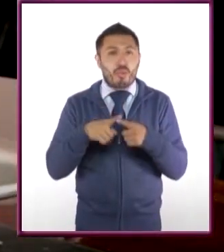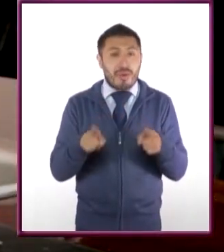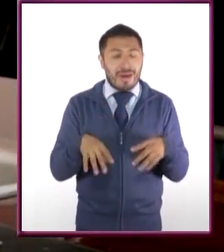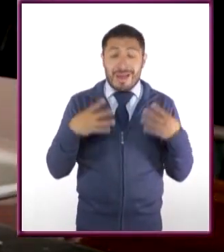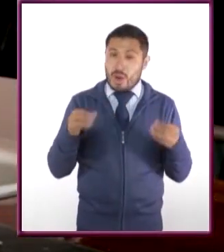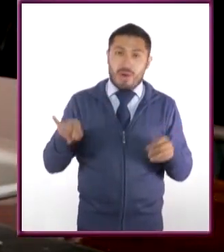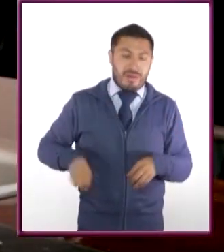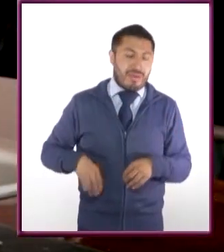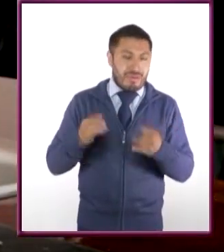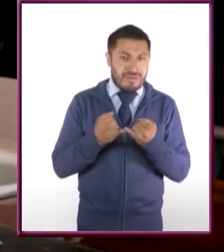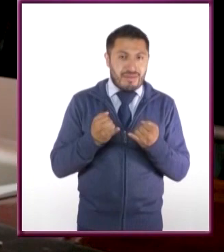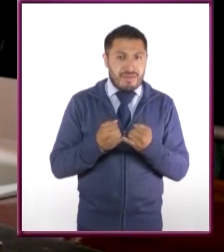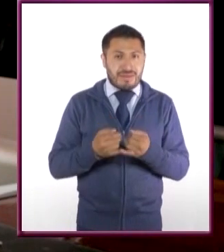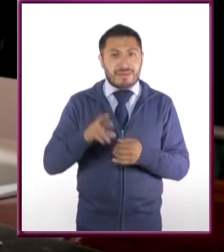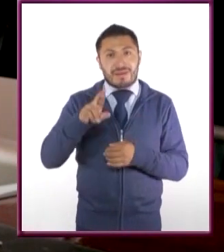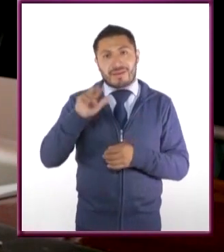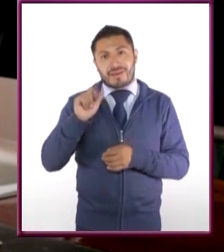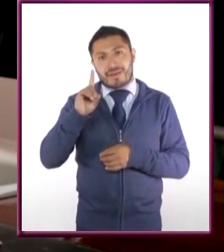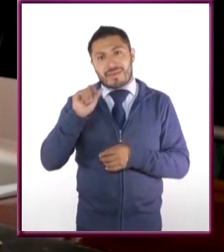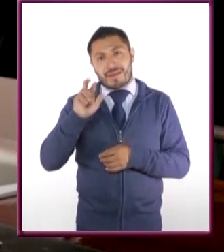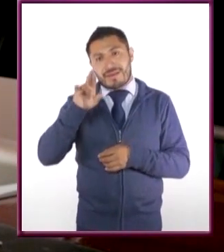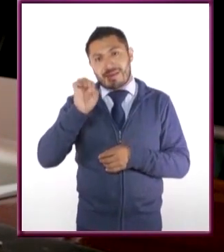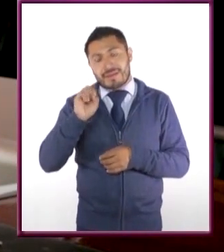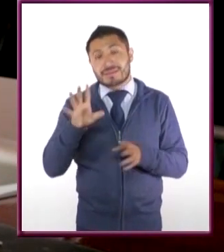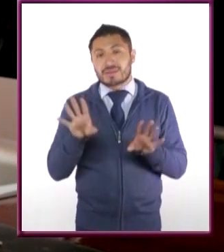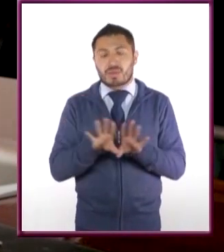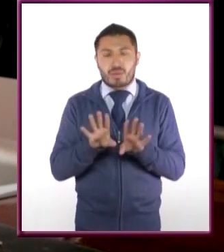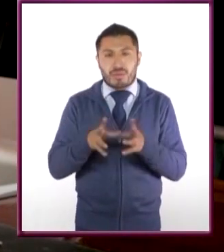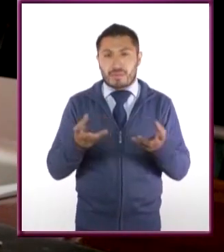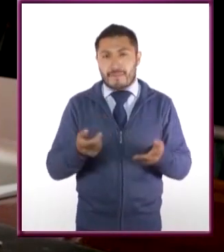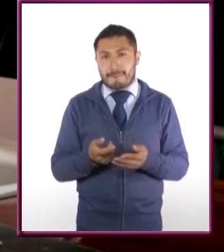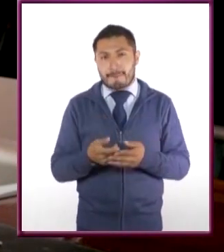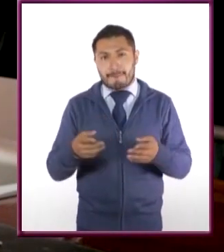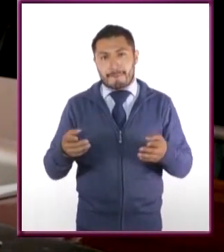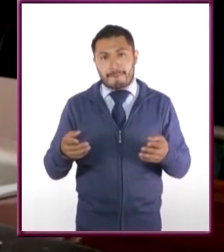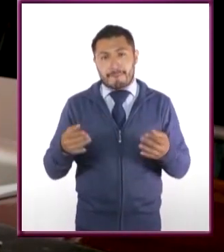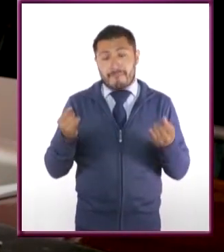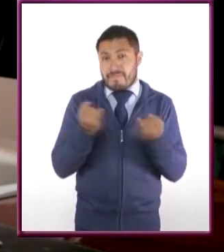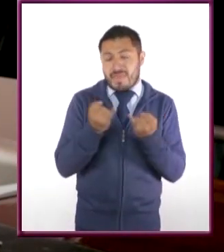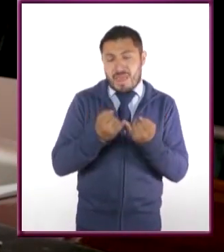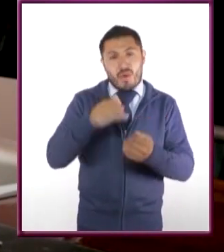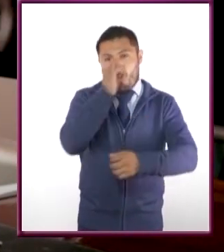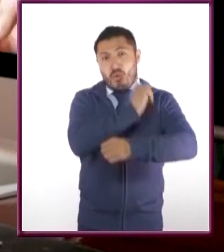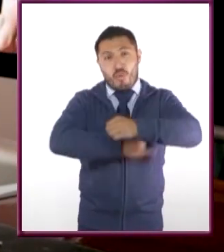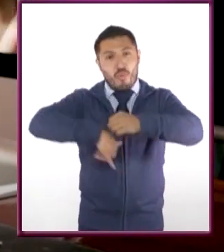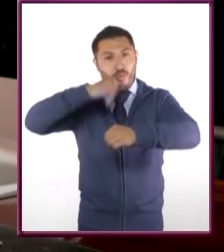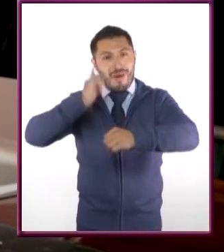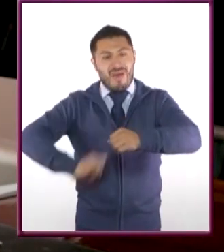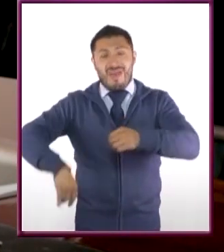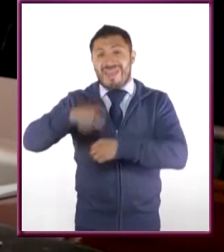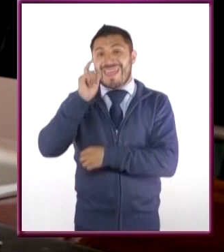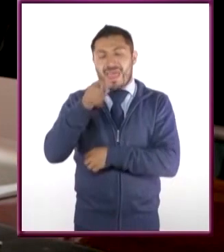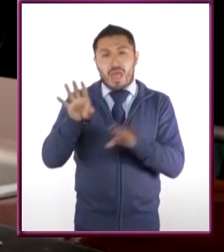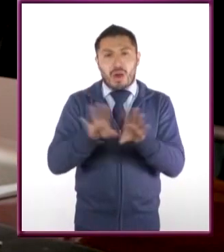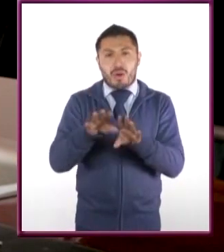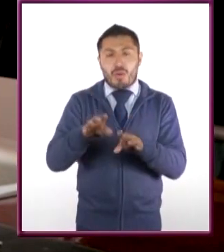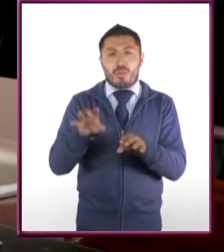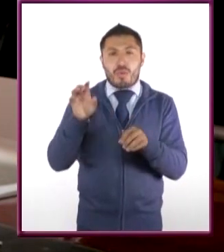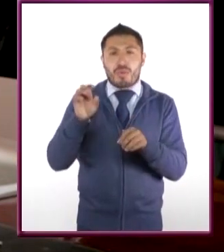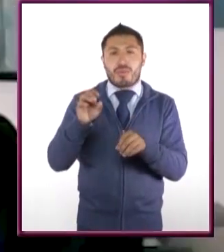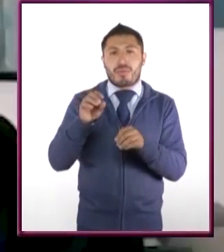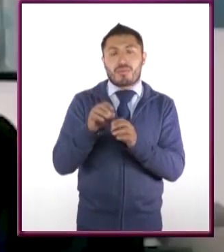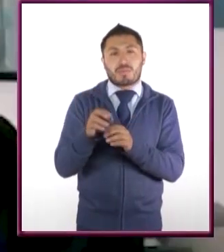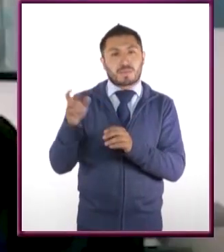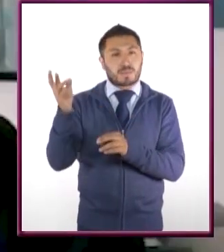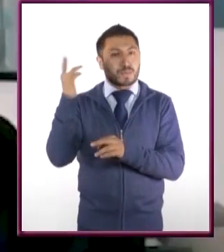interesante también. Los radares prácticamente hacen lo mismo que las ballenas, emiten una señal, por decir